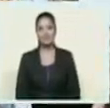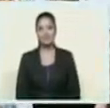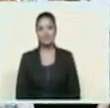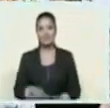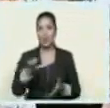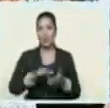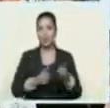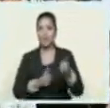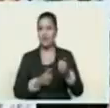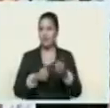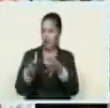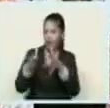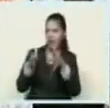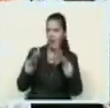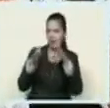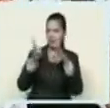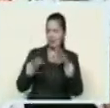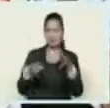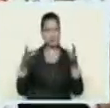salsa ya media